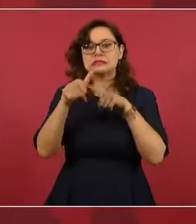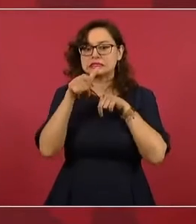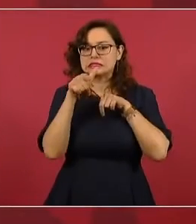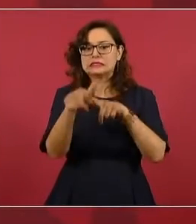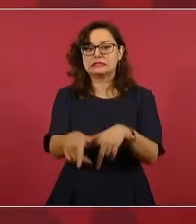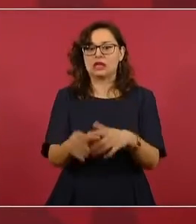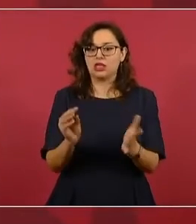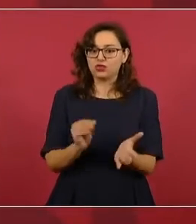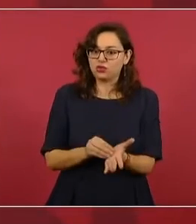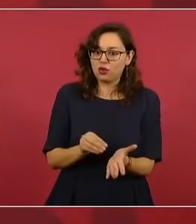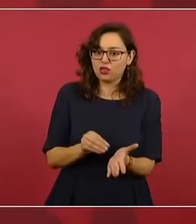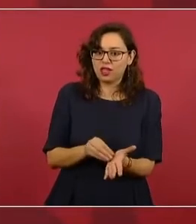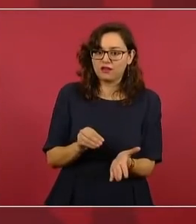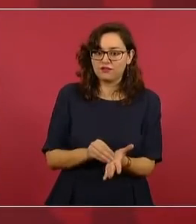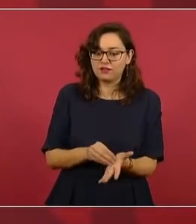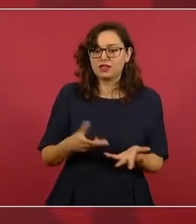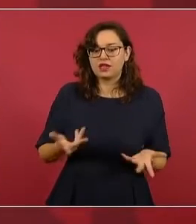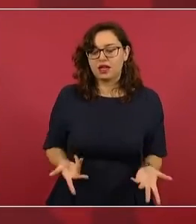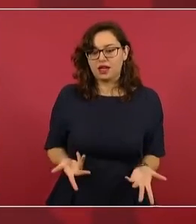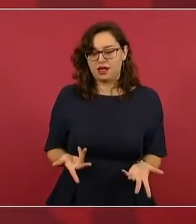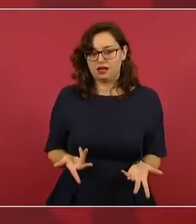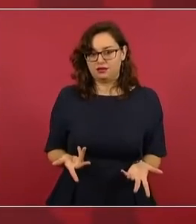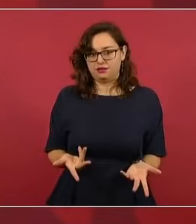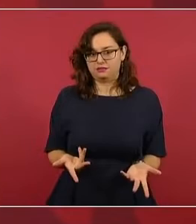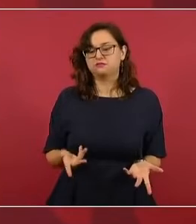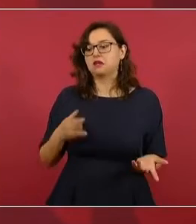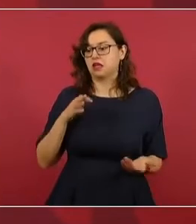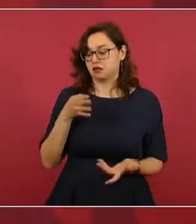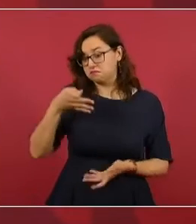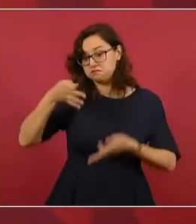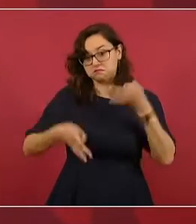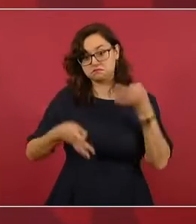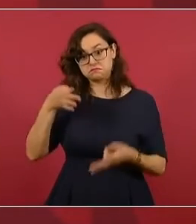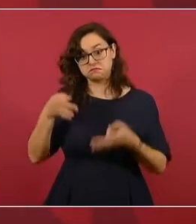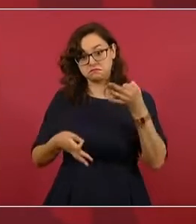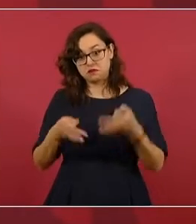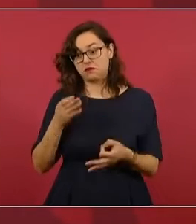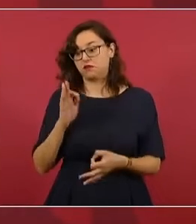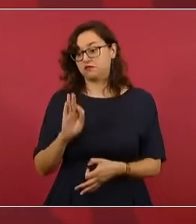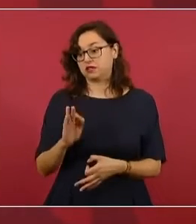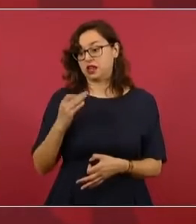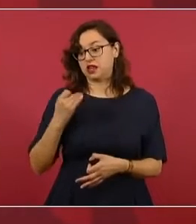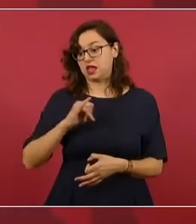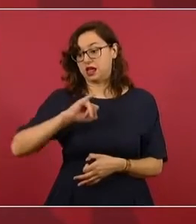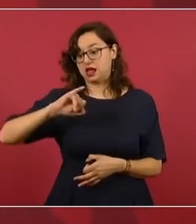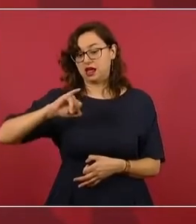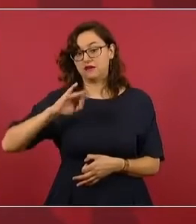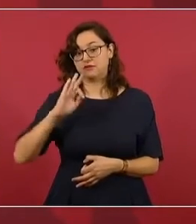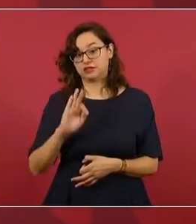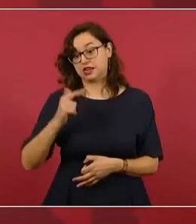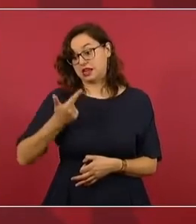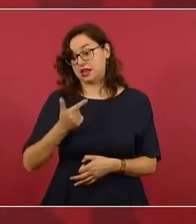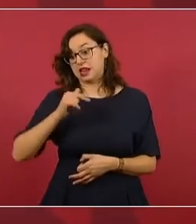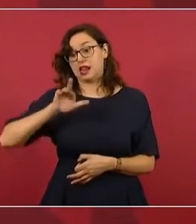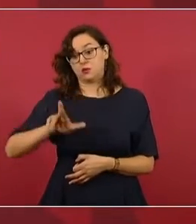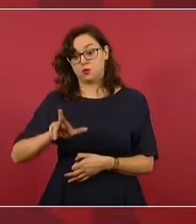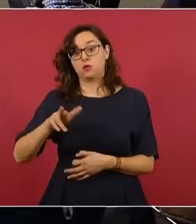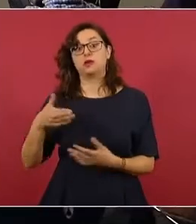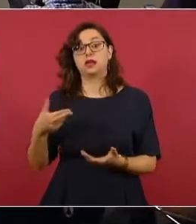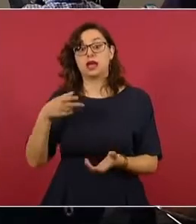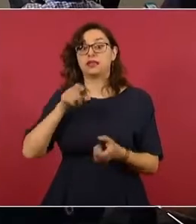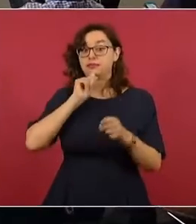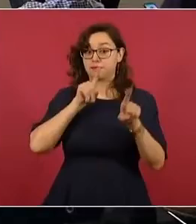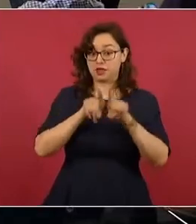que aún la Fiscalía y los jueces tienen varios procesos abiertos.